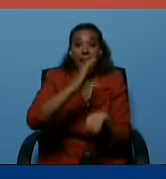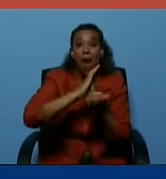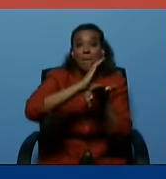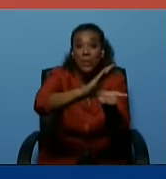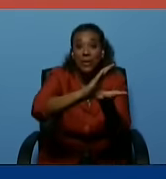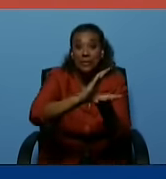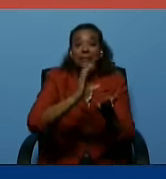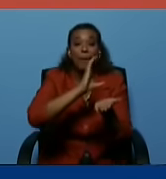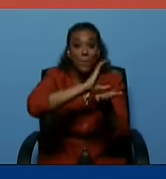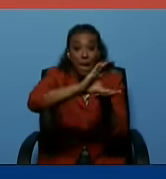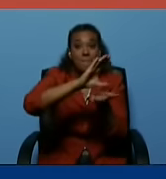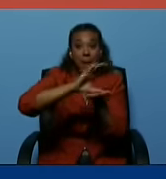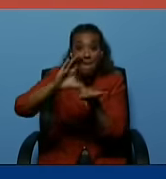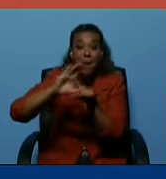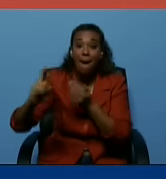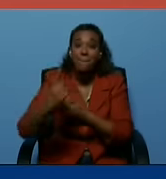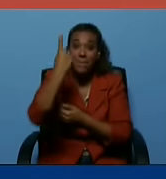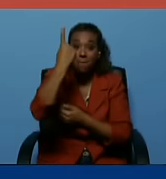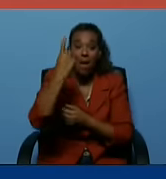financiamiento.